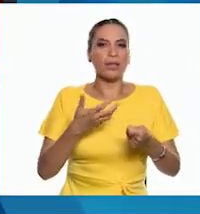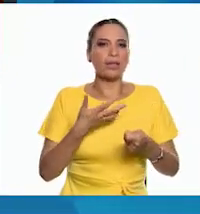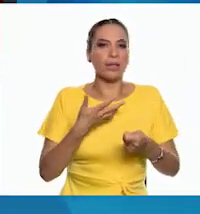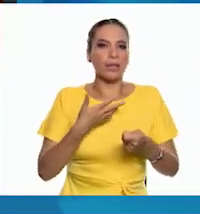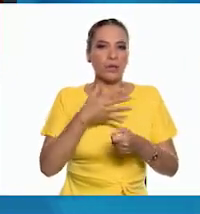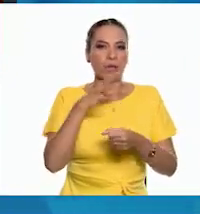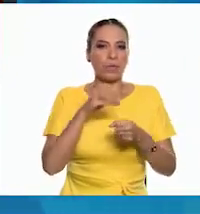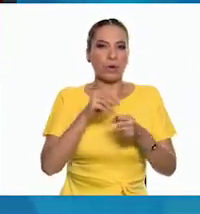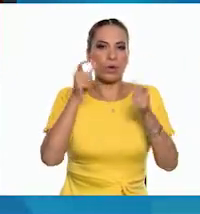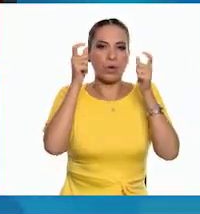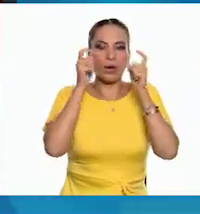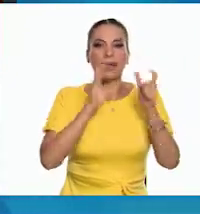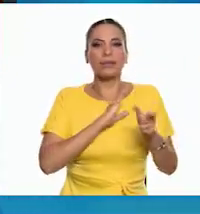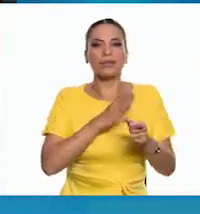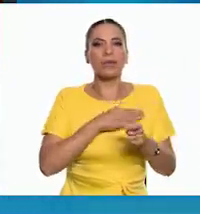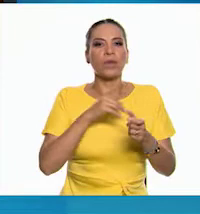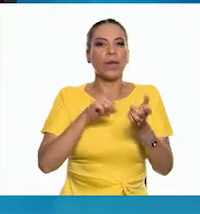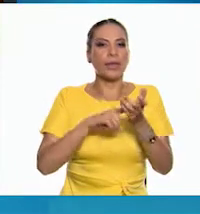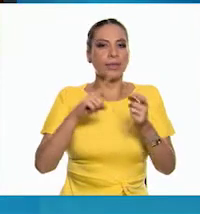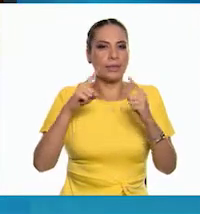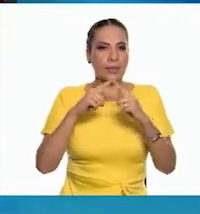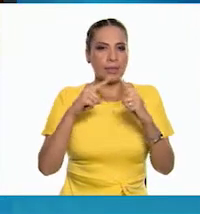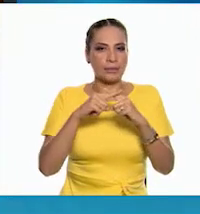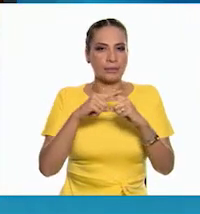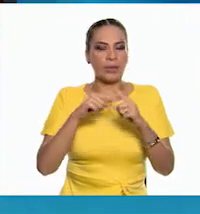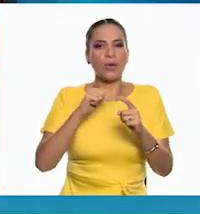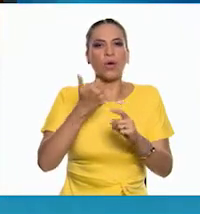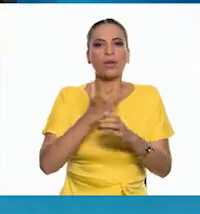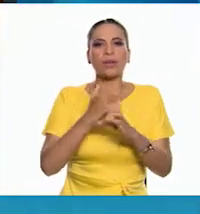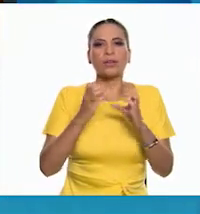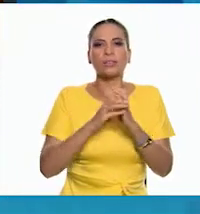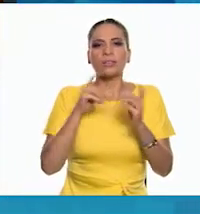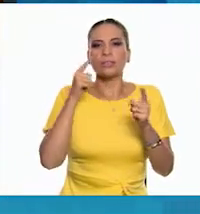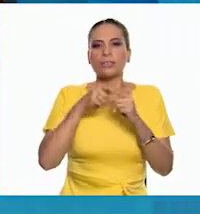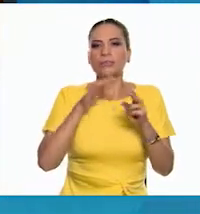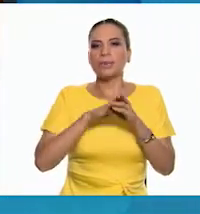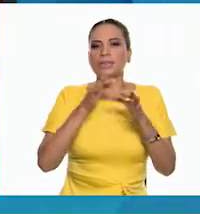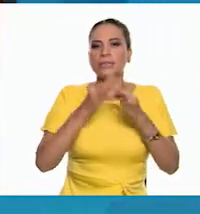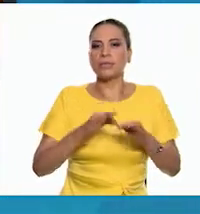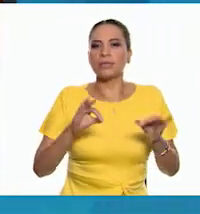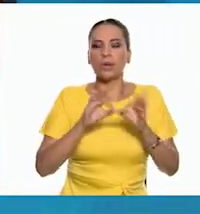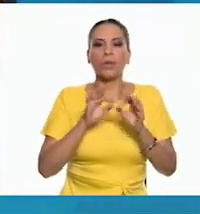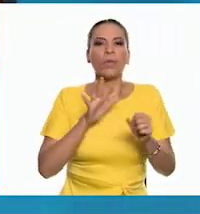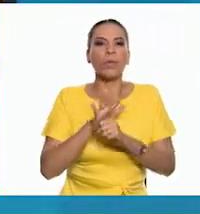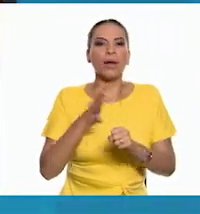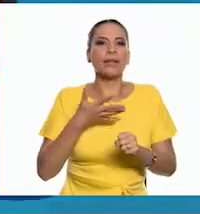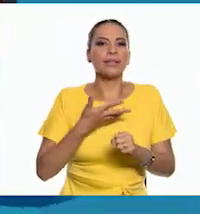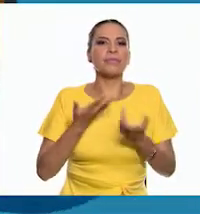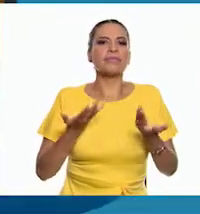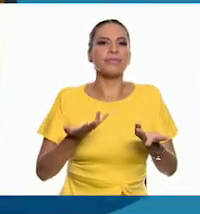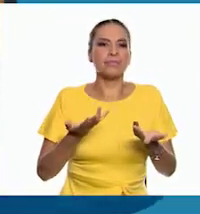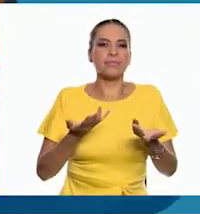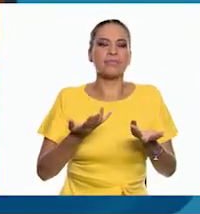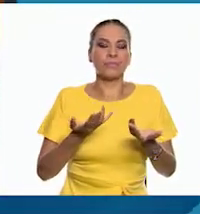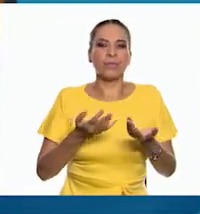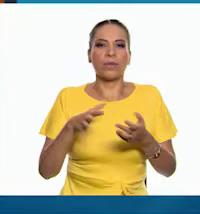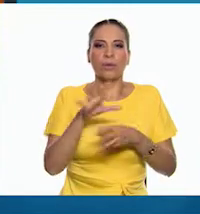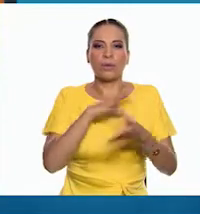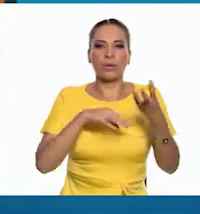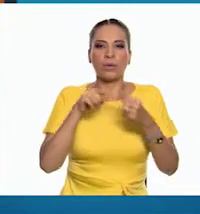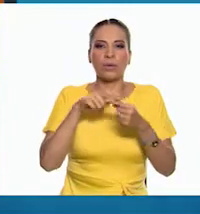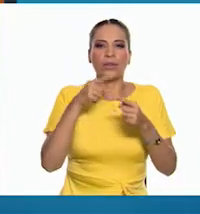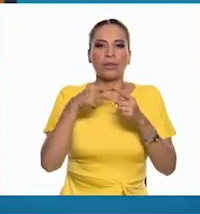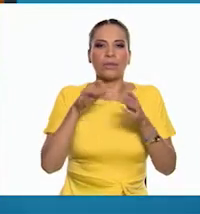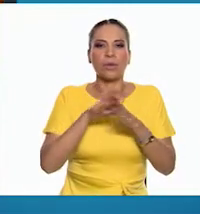tener la corona española sobre la Iglesia. Otra de las medidas más importantes tiene que ver con la consolidación de